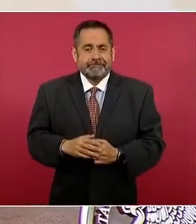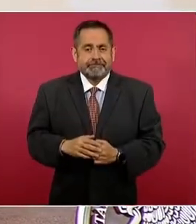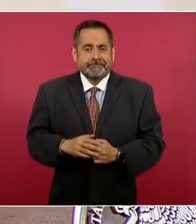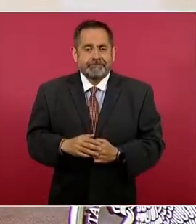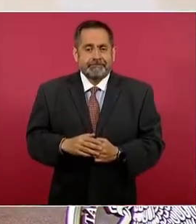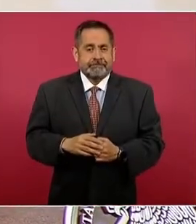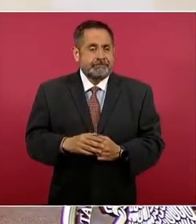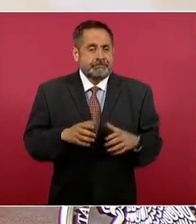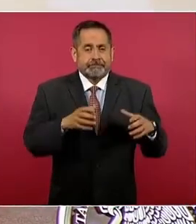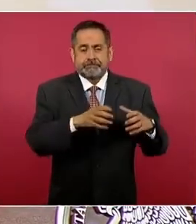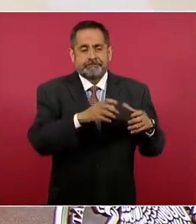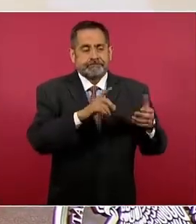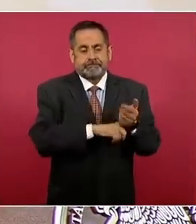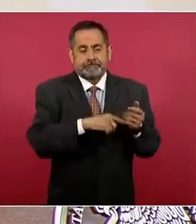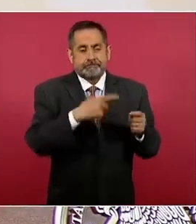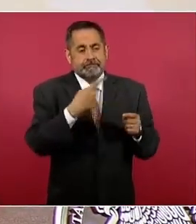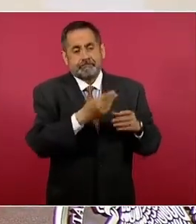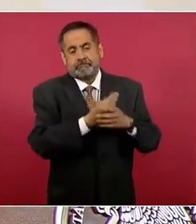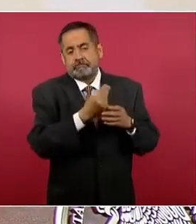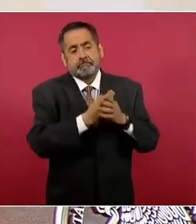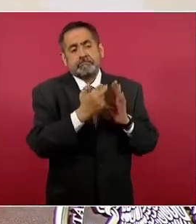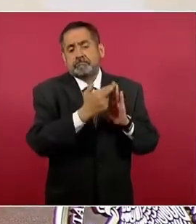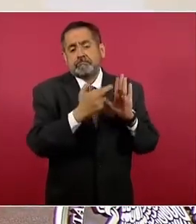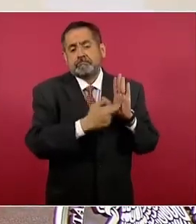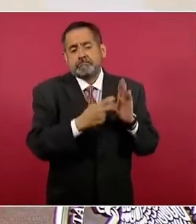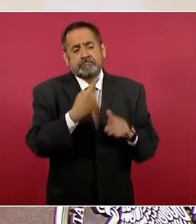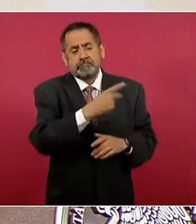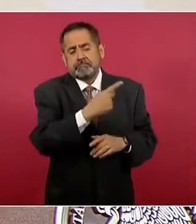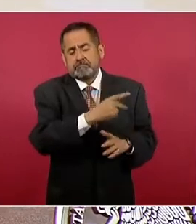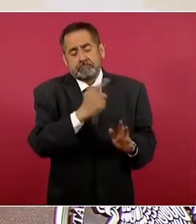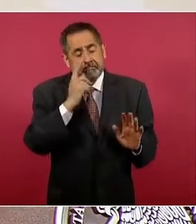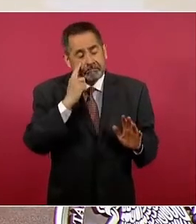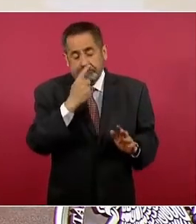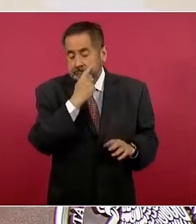de acuerdo a sus políticas.